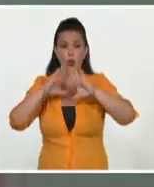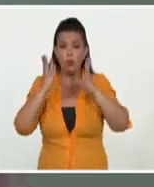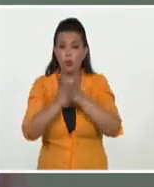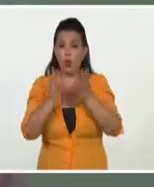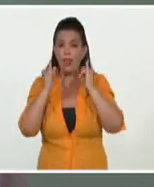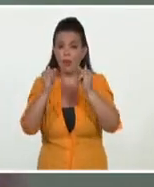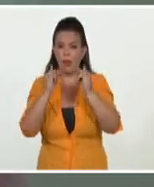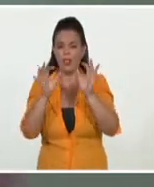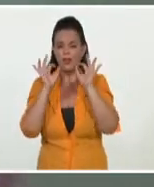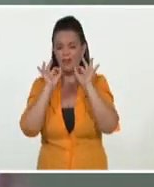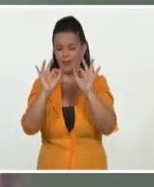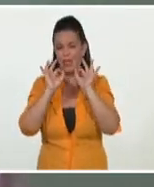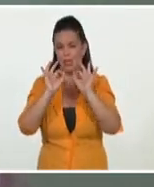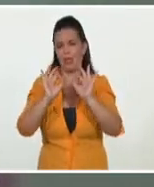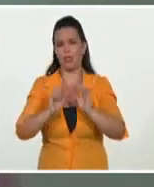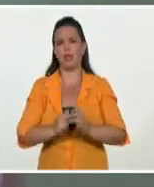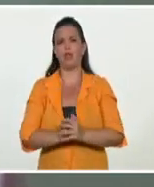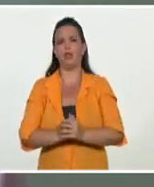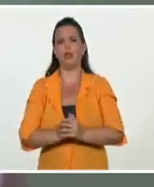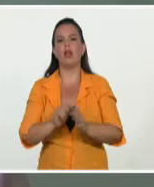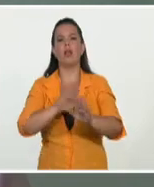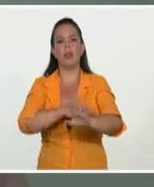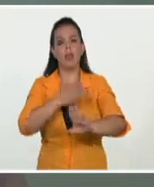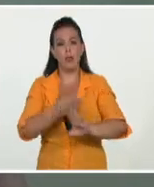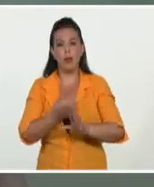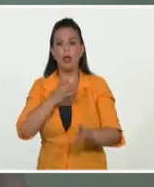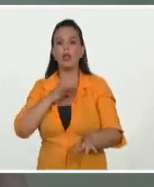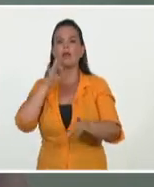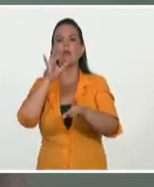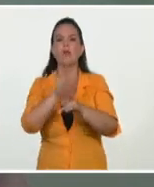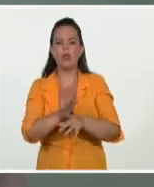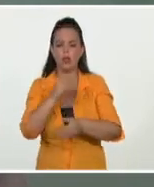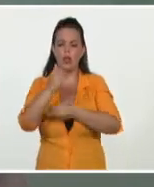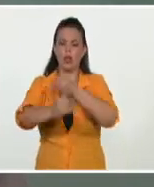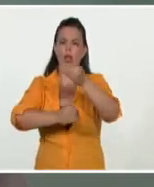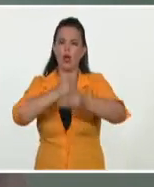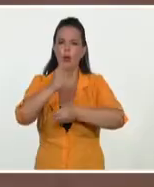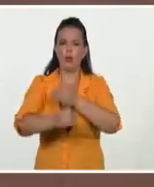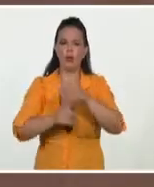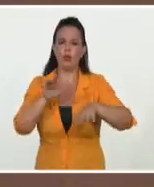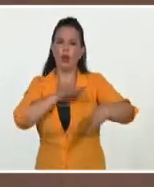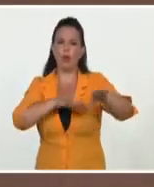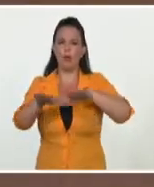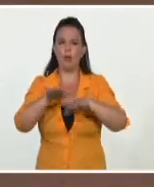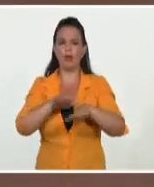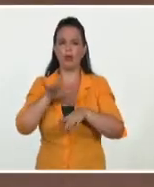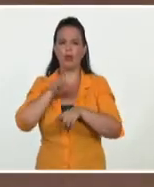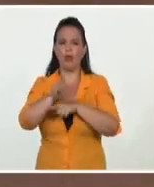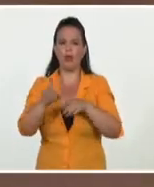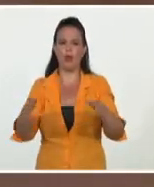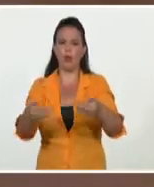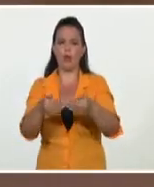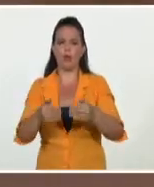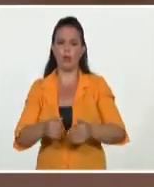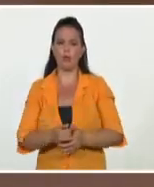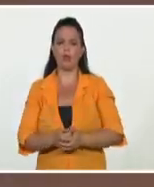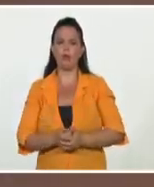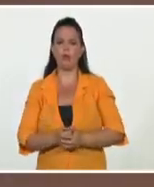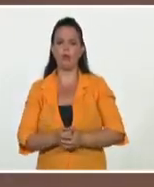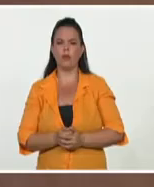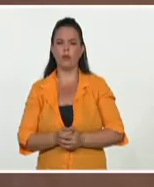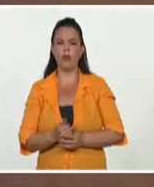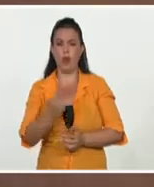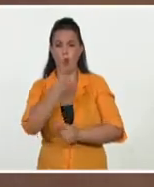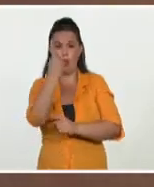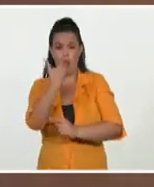y después son los que se utilizan para el procesamiento final de toda la información del estudio. Solo una dosis de Soberana Plus coloca a